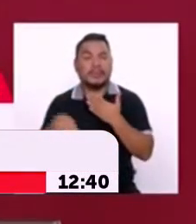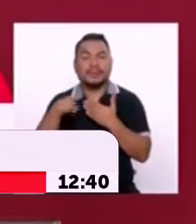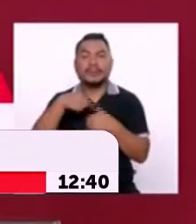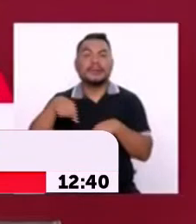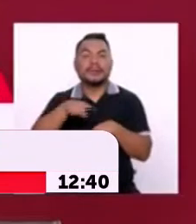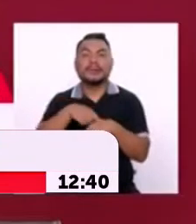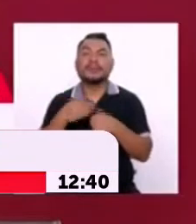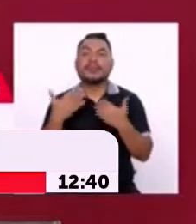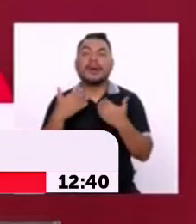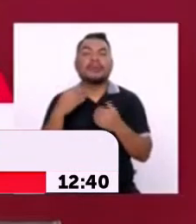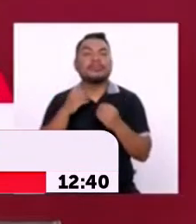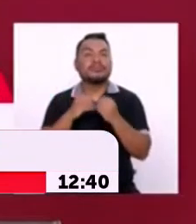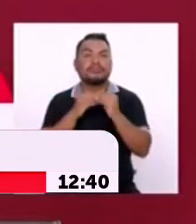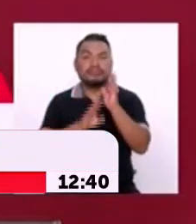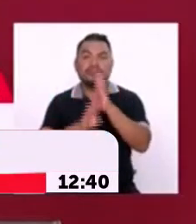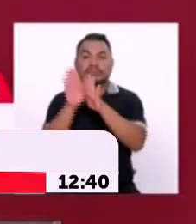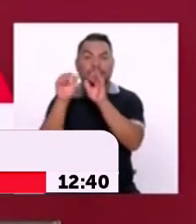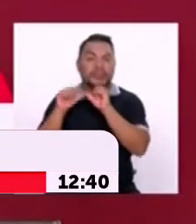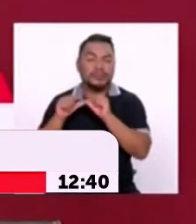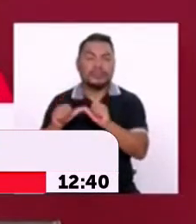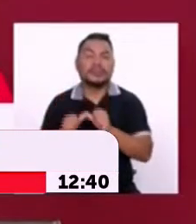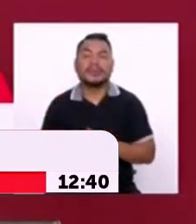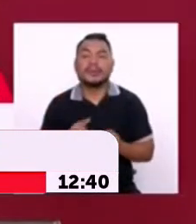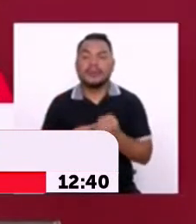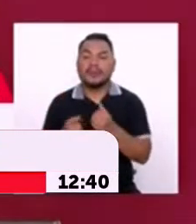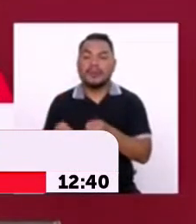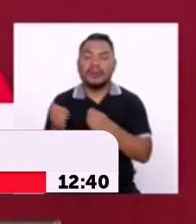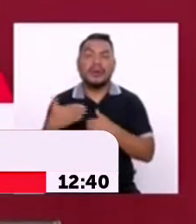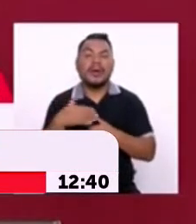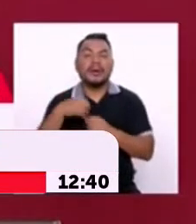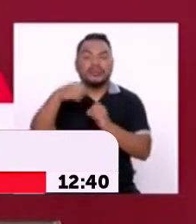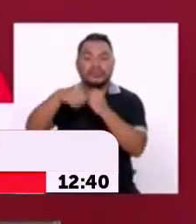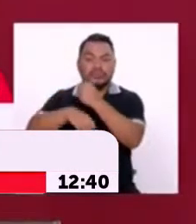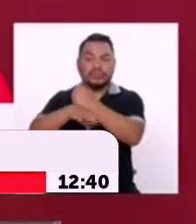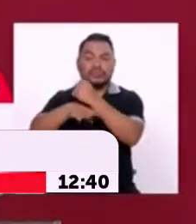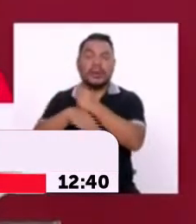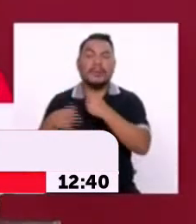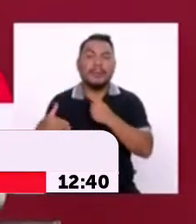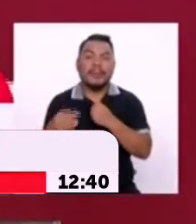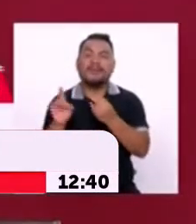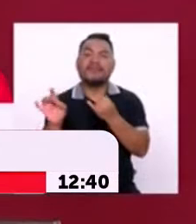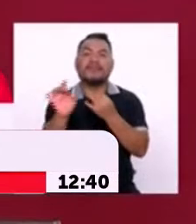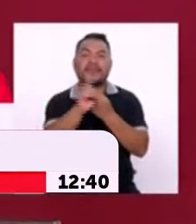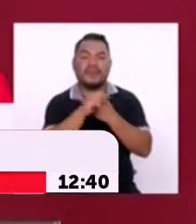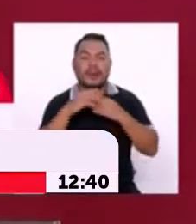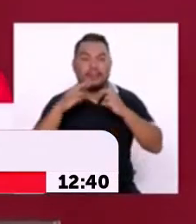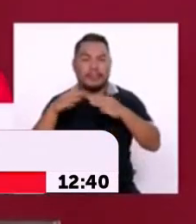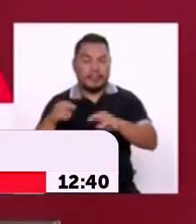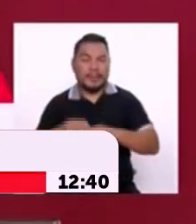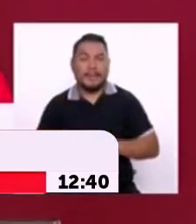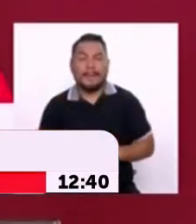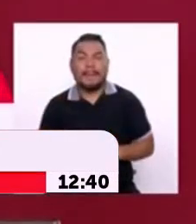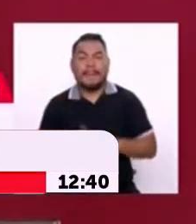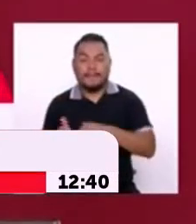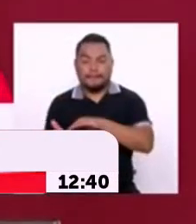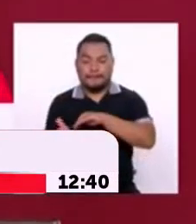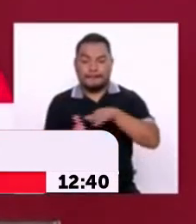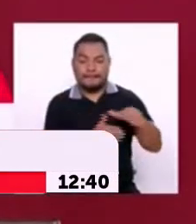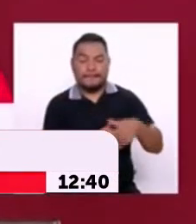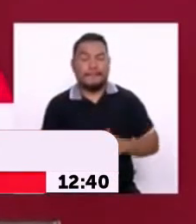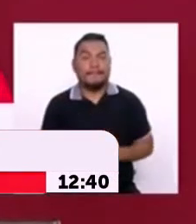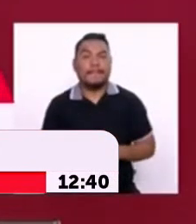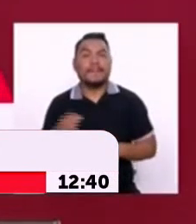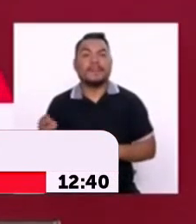de extracción sostenible de erizos, lapas y pulpos en el fondo marino. En